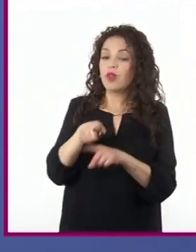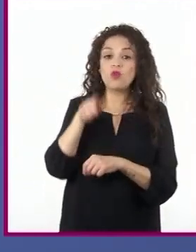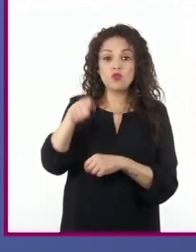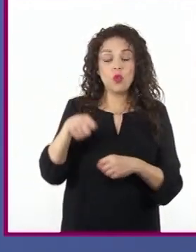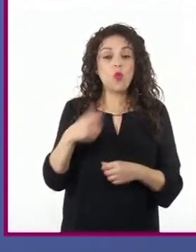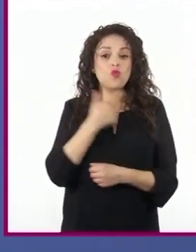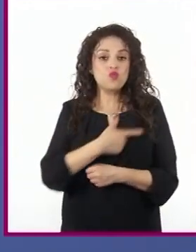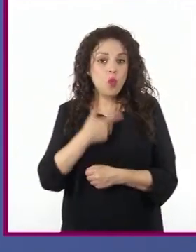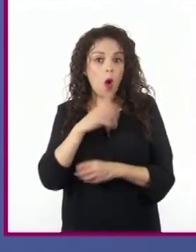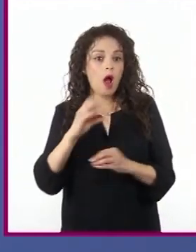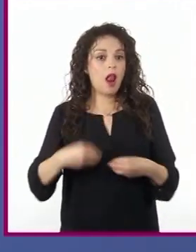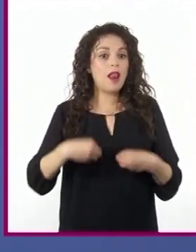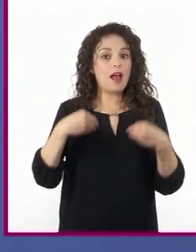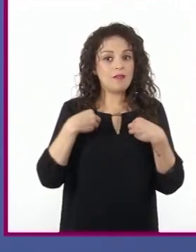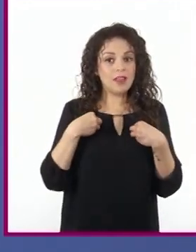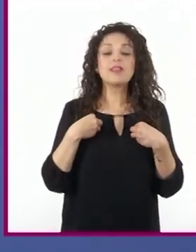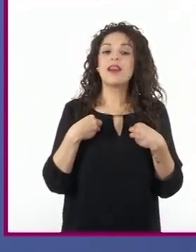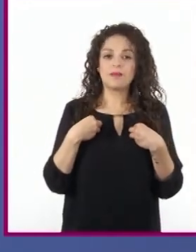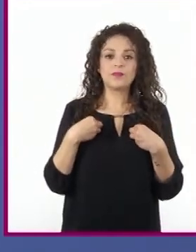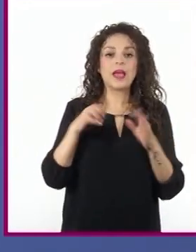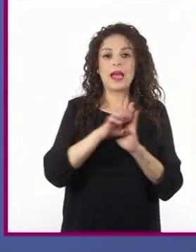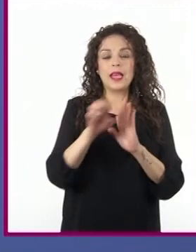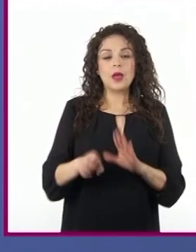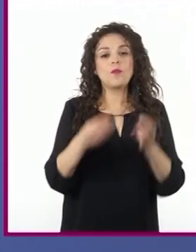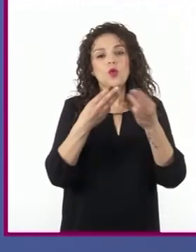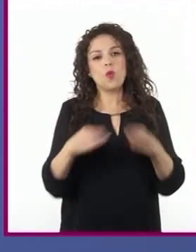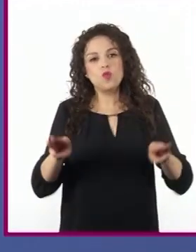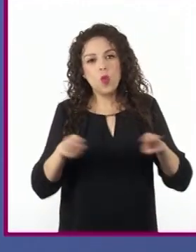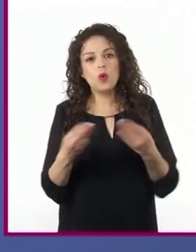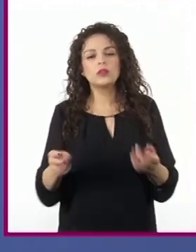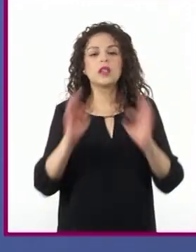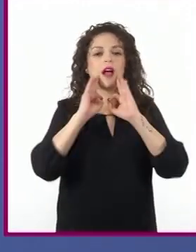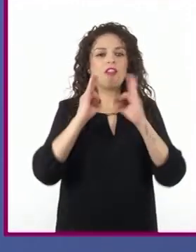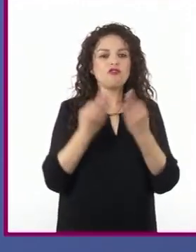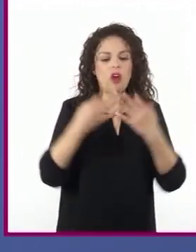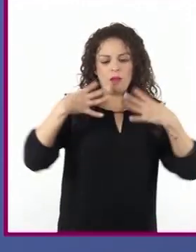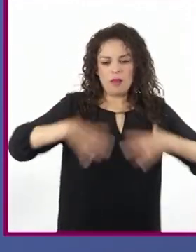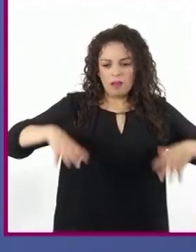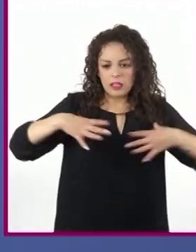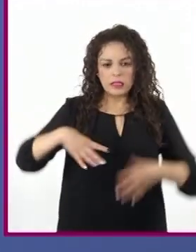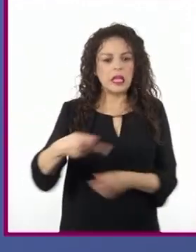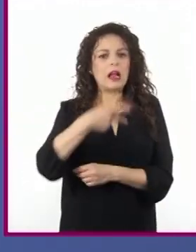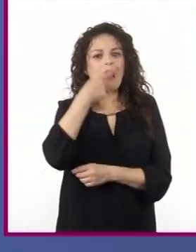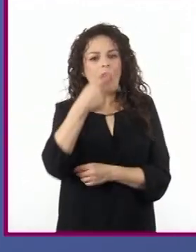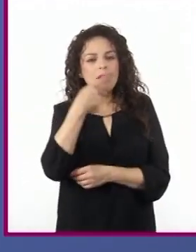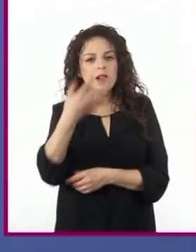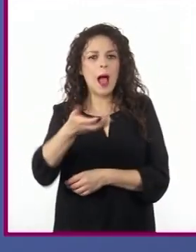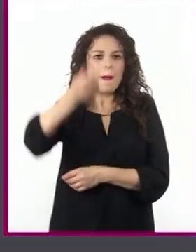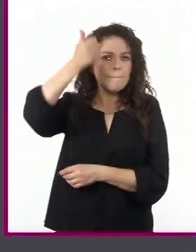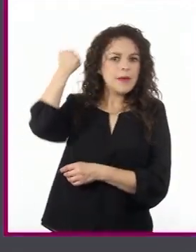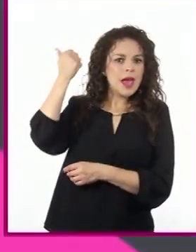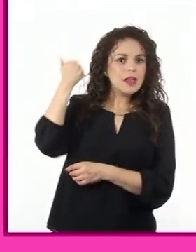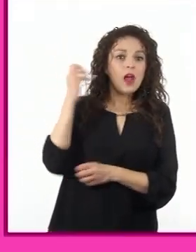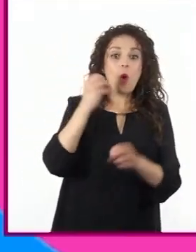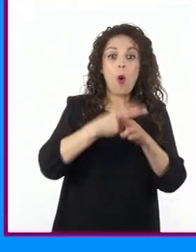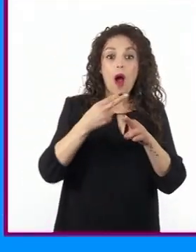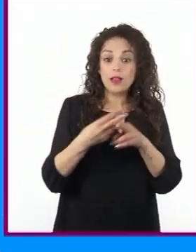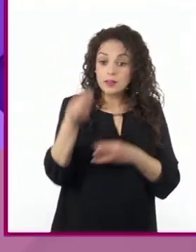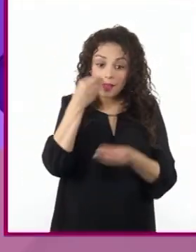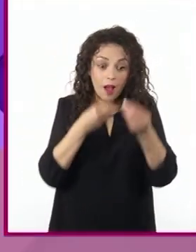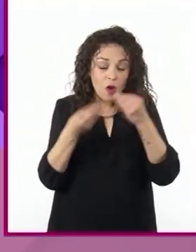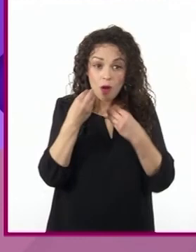sus gustos, la música que escuchan, la forma de vestir, de hablar, de peinarse y hasta de comer.